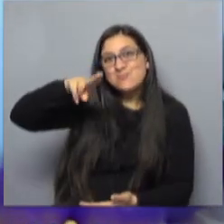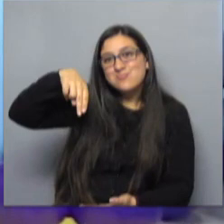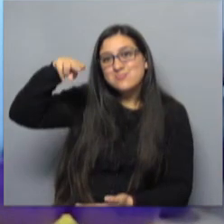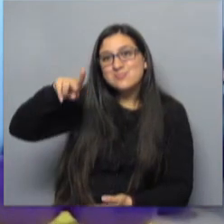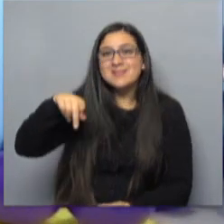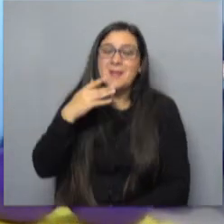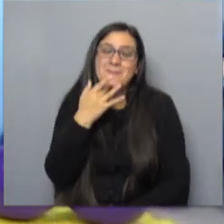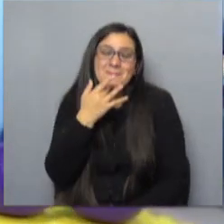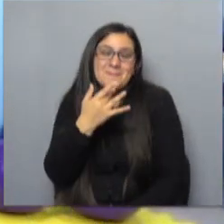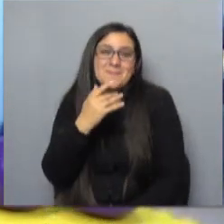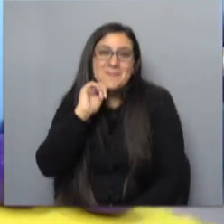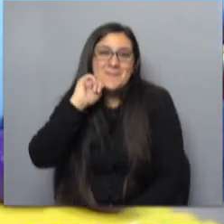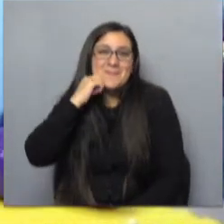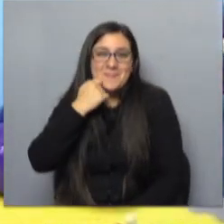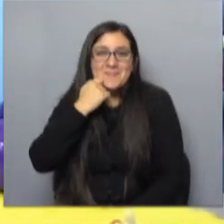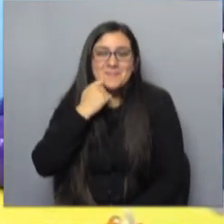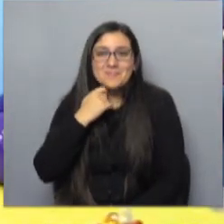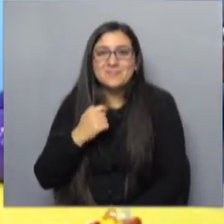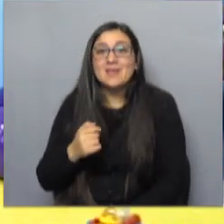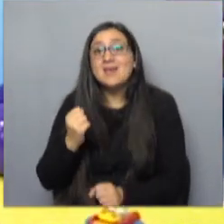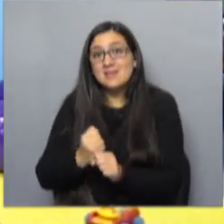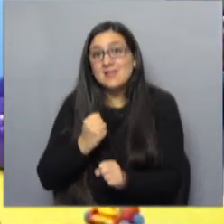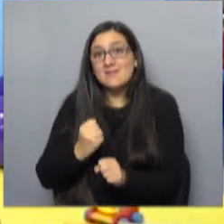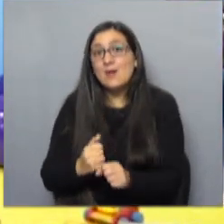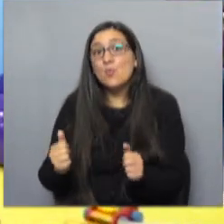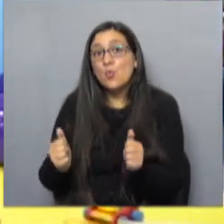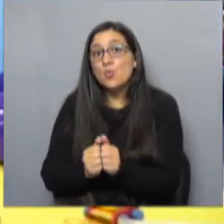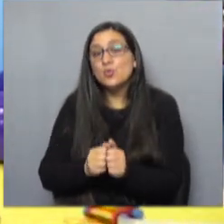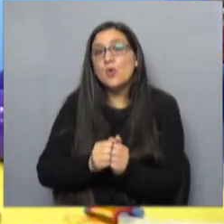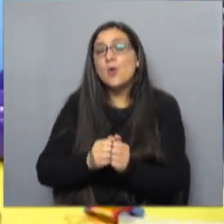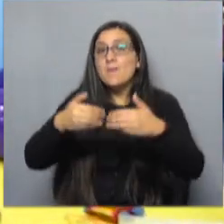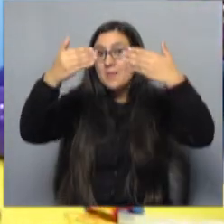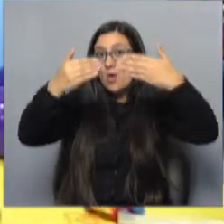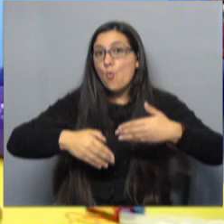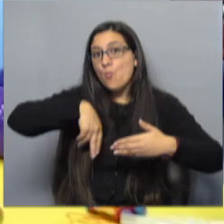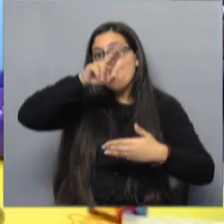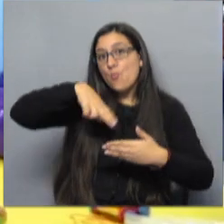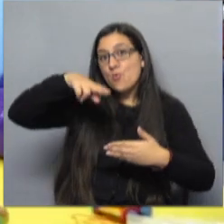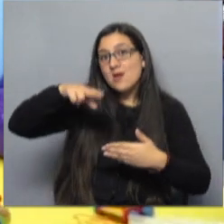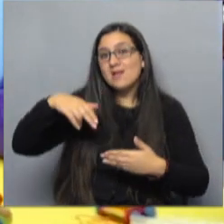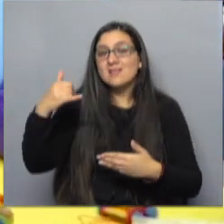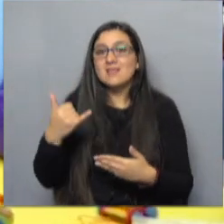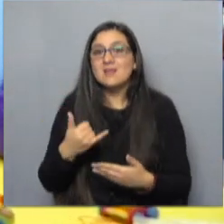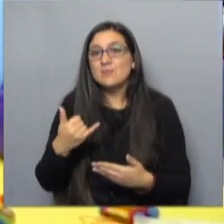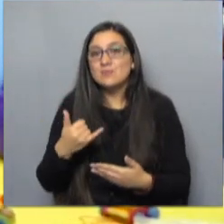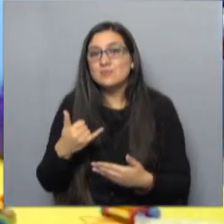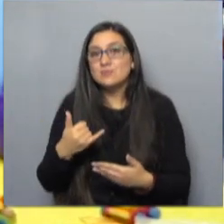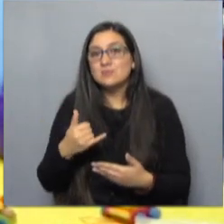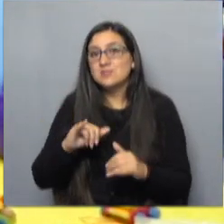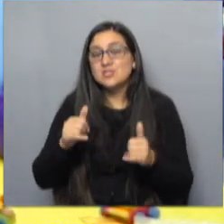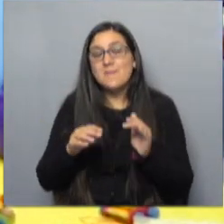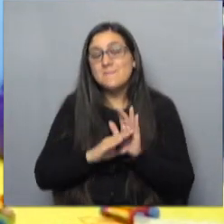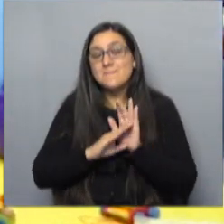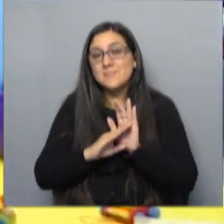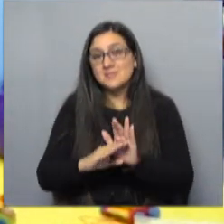esta maravilla, y ya trabajamos con él para un mural que tenemos ya